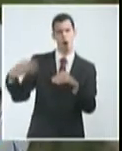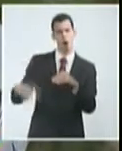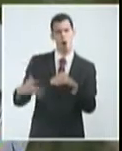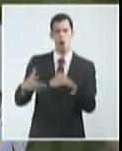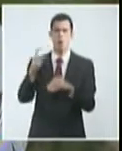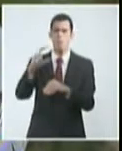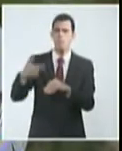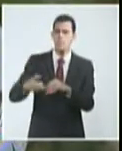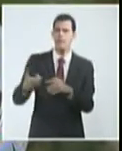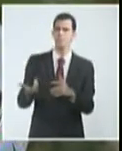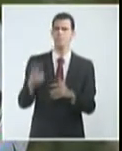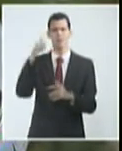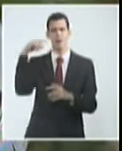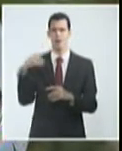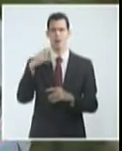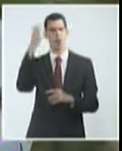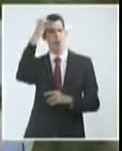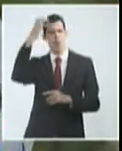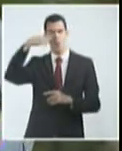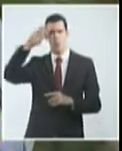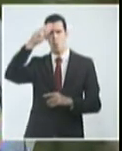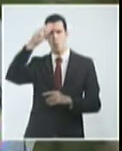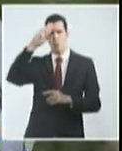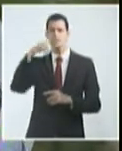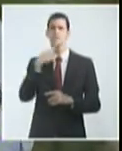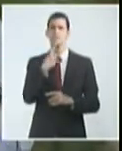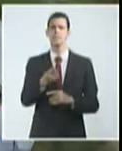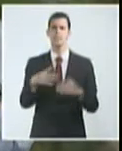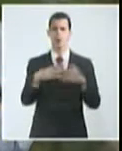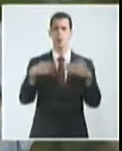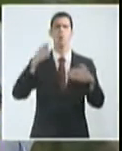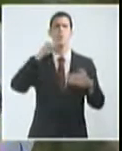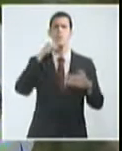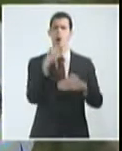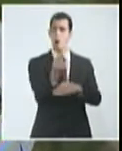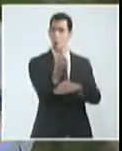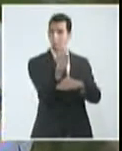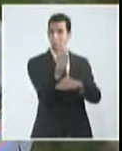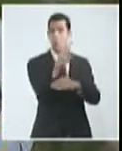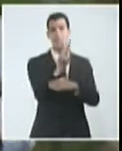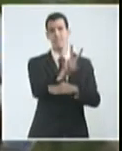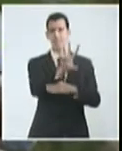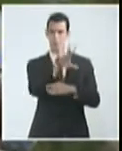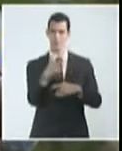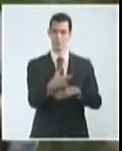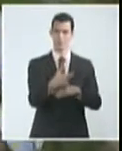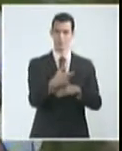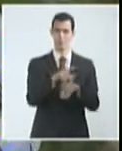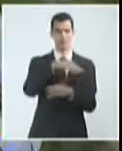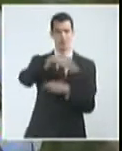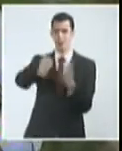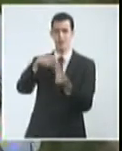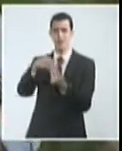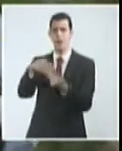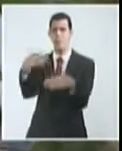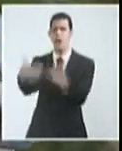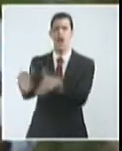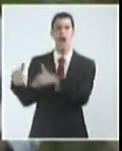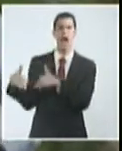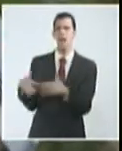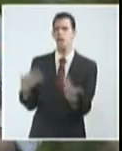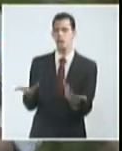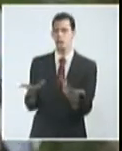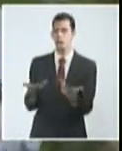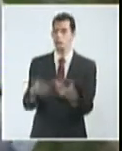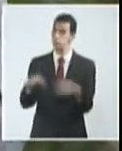tasa de cambio oficial, nos ha provocado un fenómeno de inflación para el cual se están haciendo estudios, y